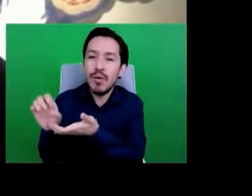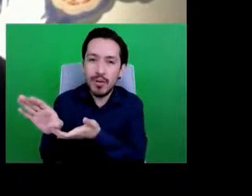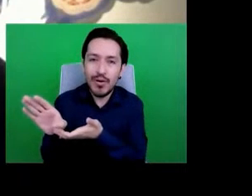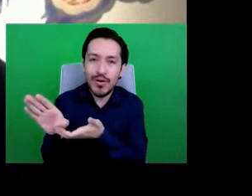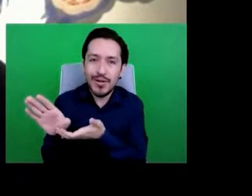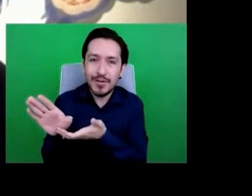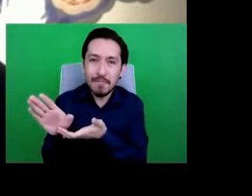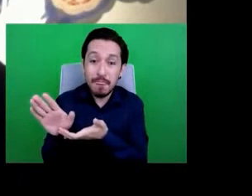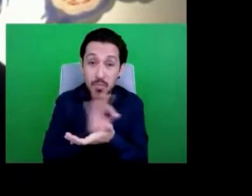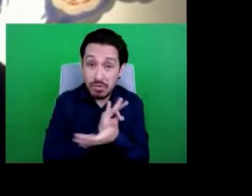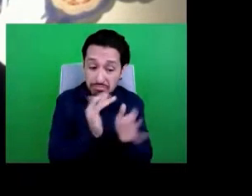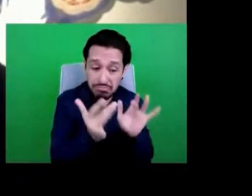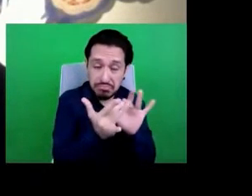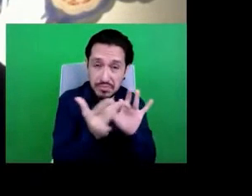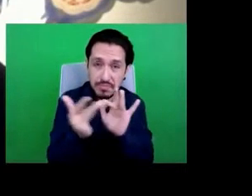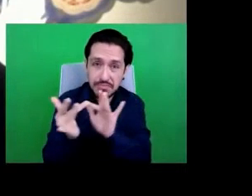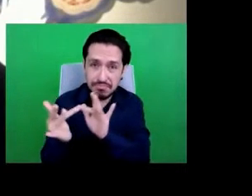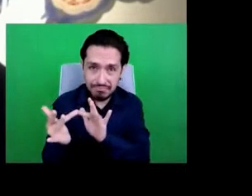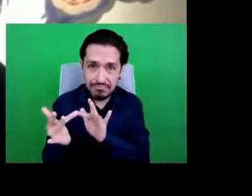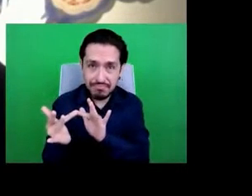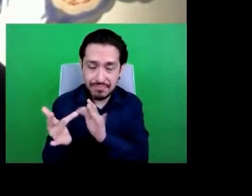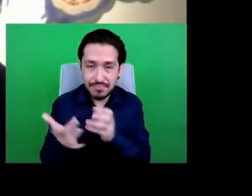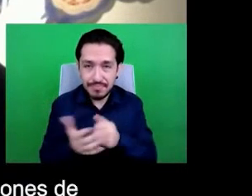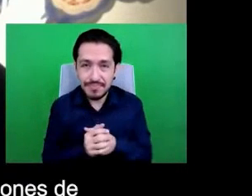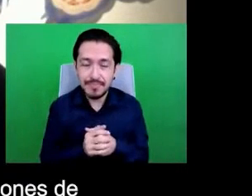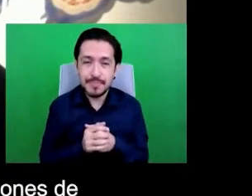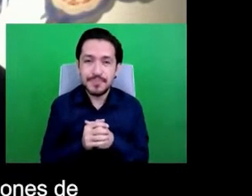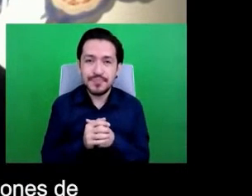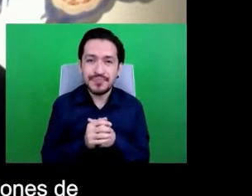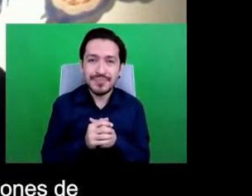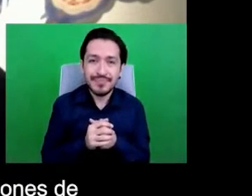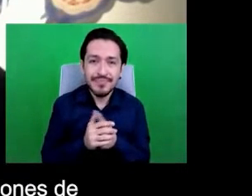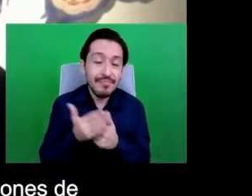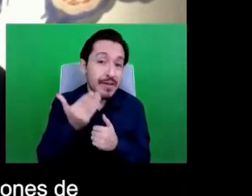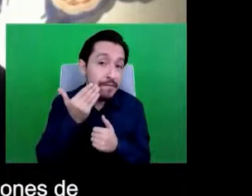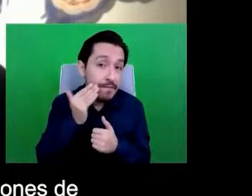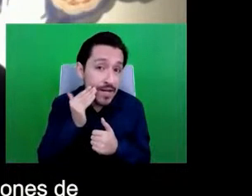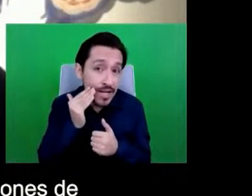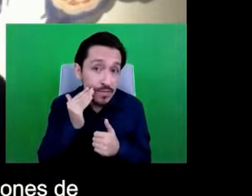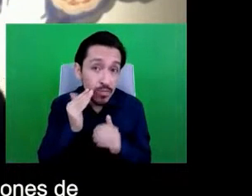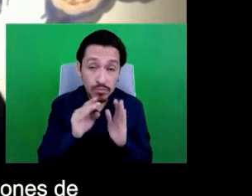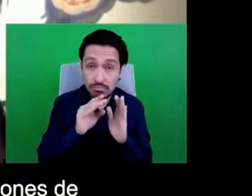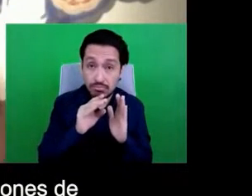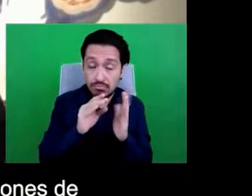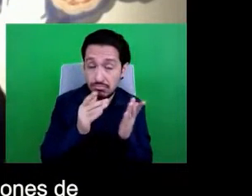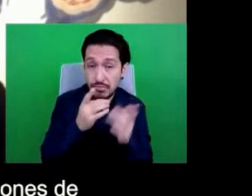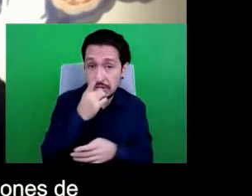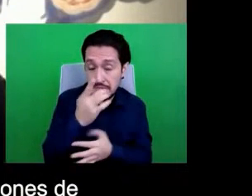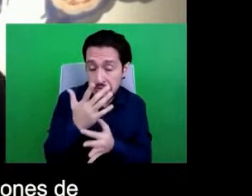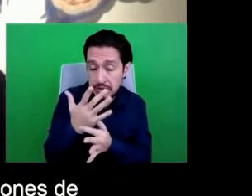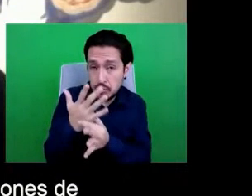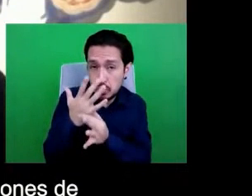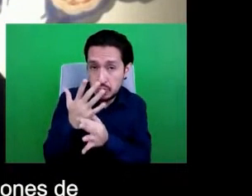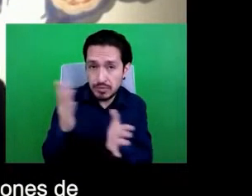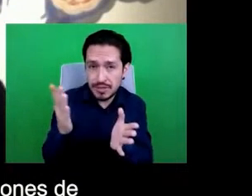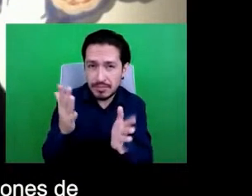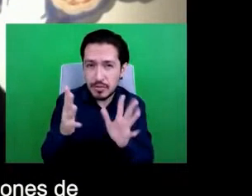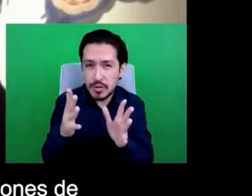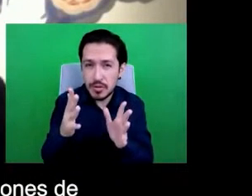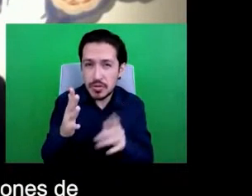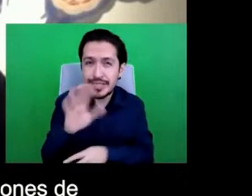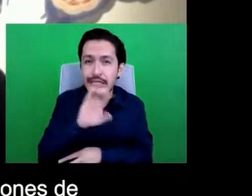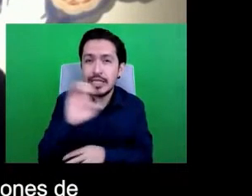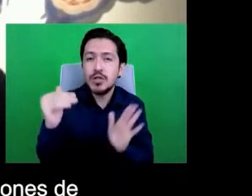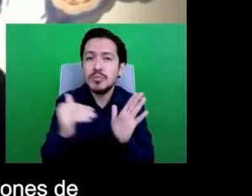ese contenido de ciertas formas. Facebook dice que más o menos unas 500,000 millones